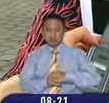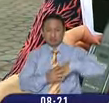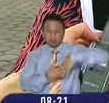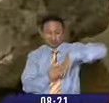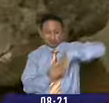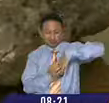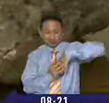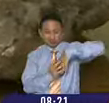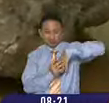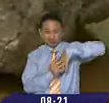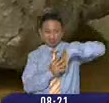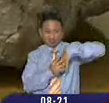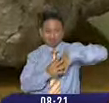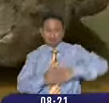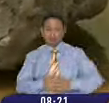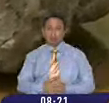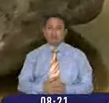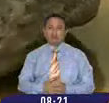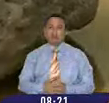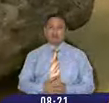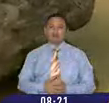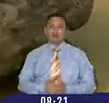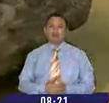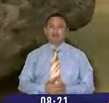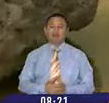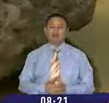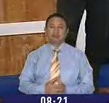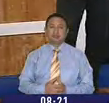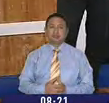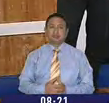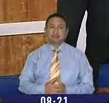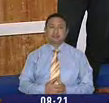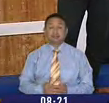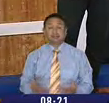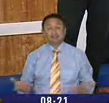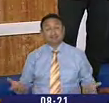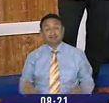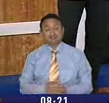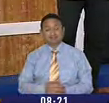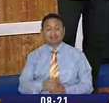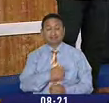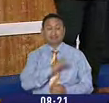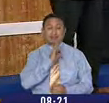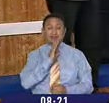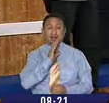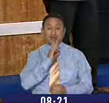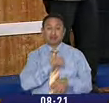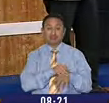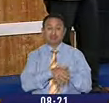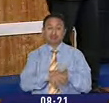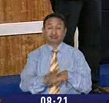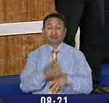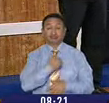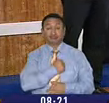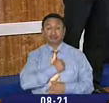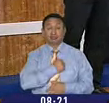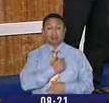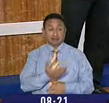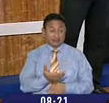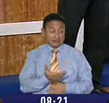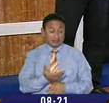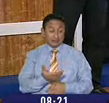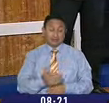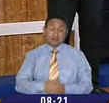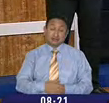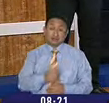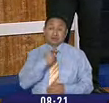en el muro de contención. Informó Priscila Cadena. ¿Cómo? Desperdicia el agua, Dios mío. Qué pena, oiga, me da mucha pena porque como